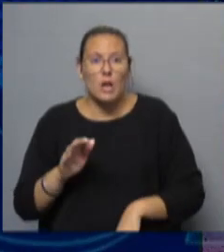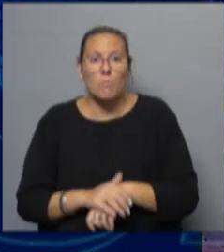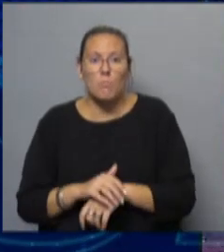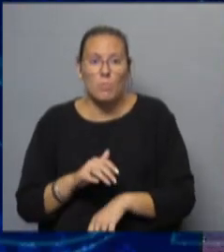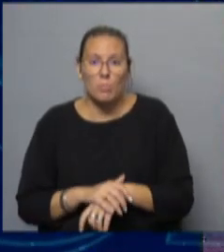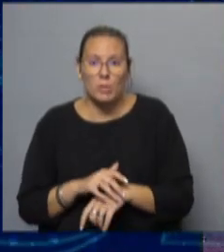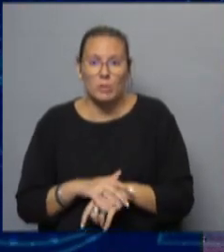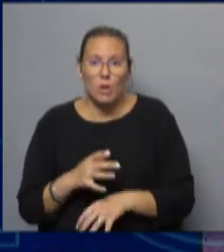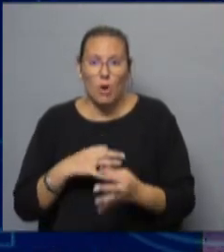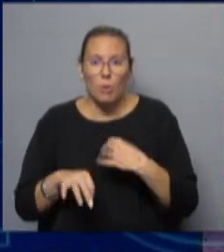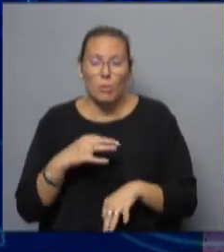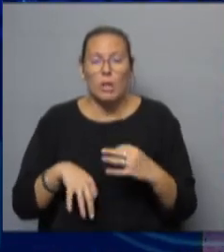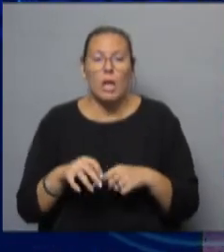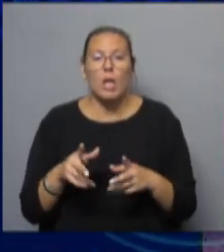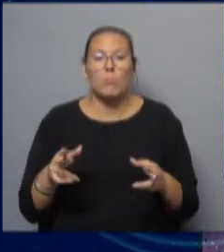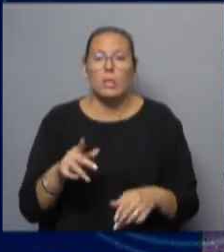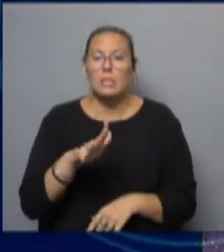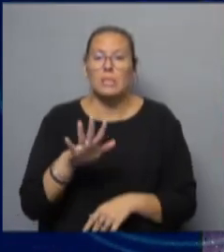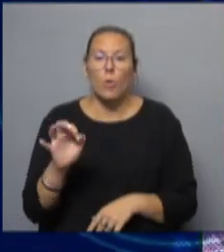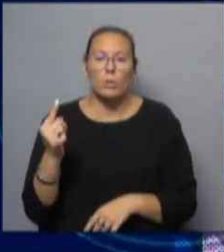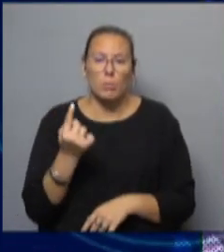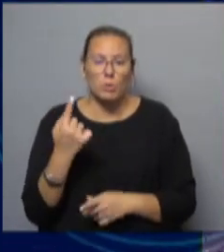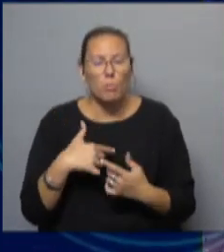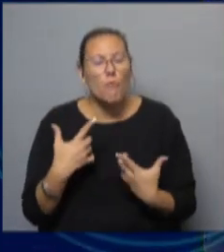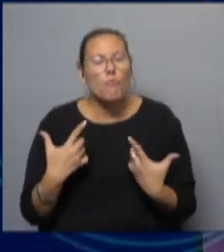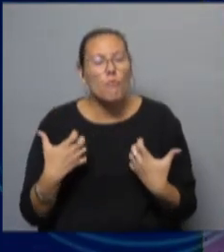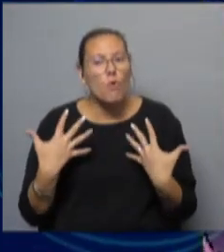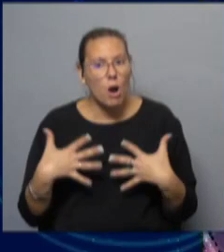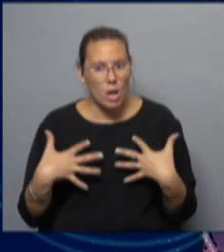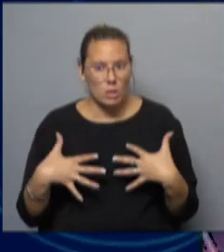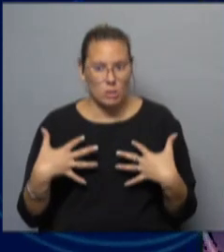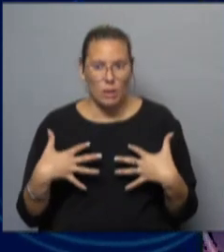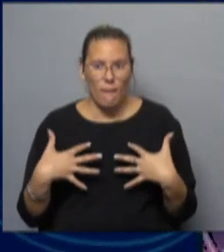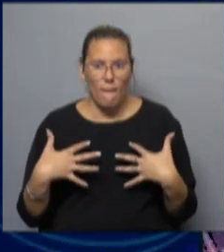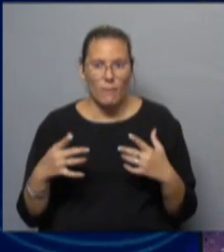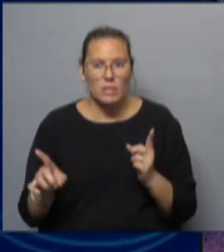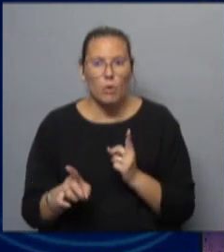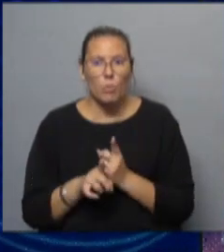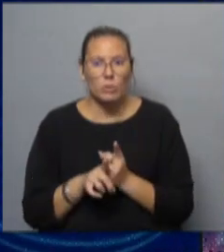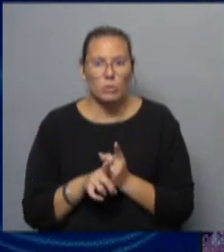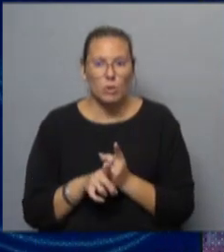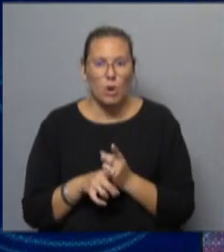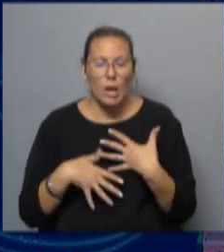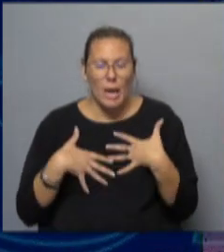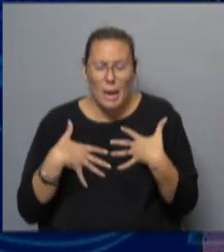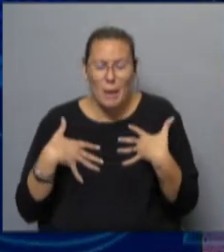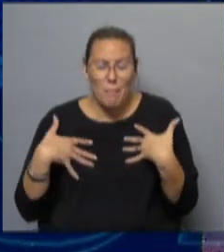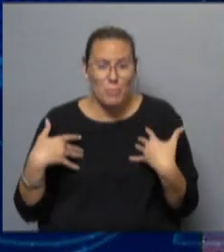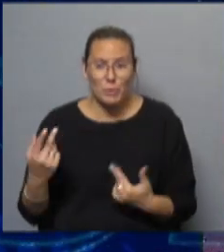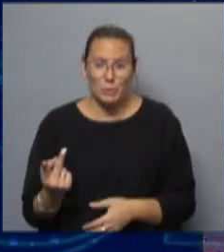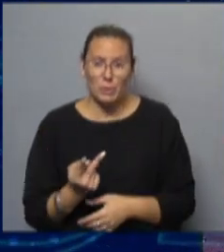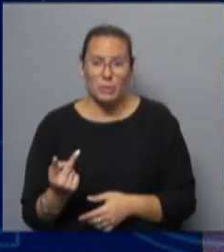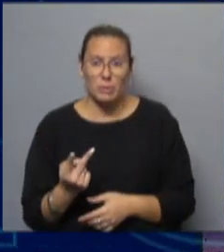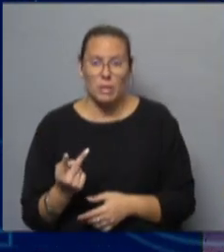más es la obra dura 50 minutos pero es muy fuerte o sea es ese momento de ese reencuentro genera mucha emoción en ellos y